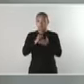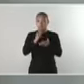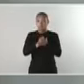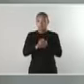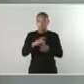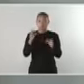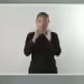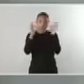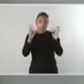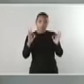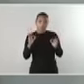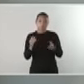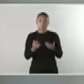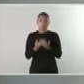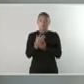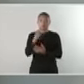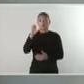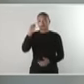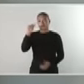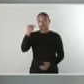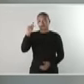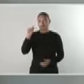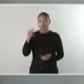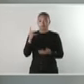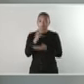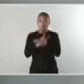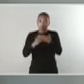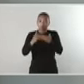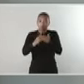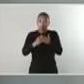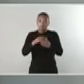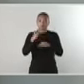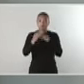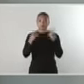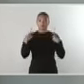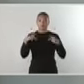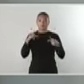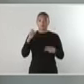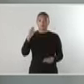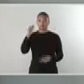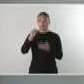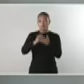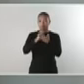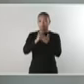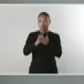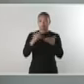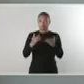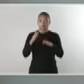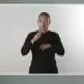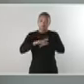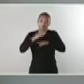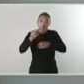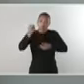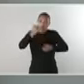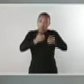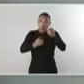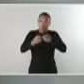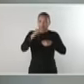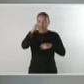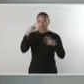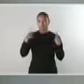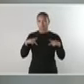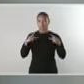formemos parte de esta nueva etapa de Progreso los empresarios de Tamaulipas generando más inversión y para nuestra